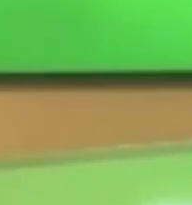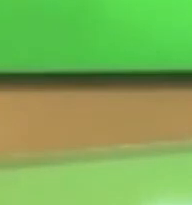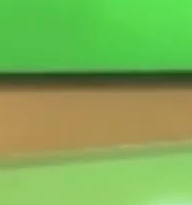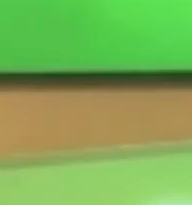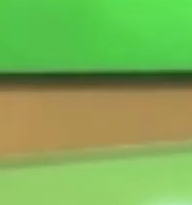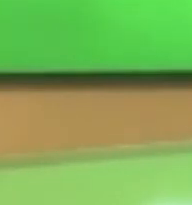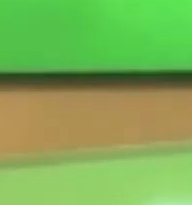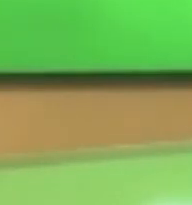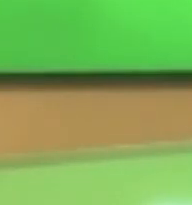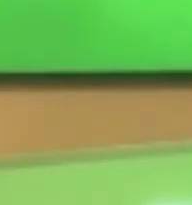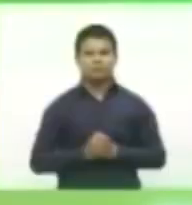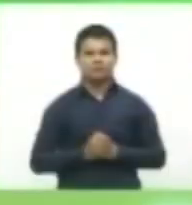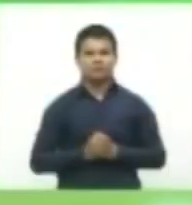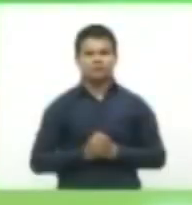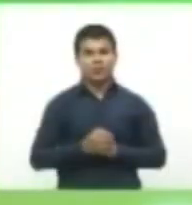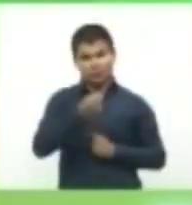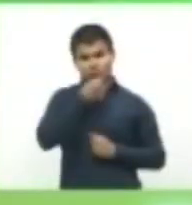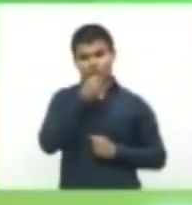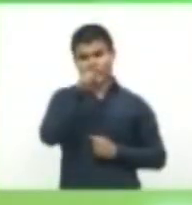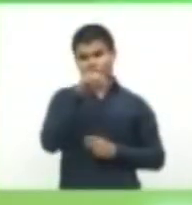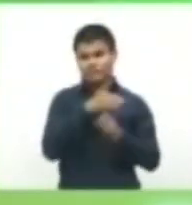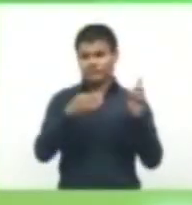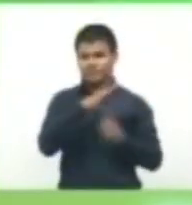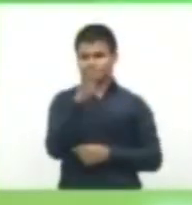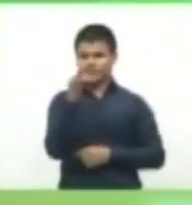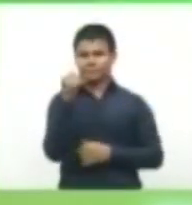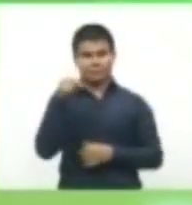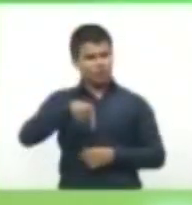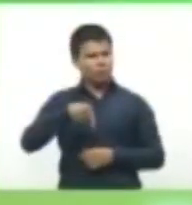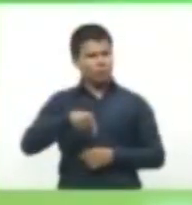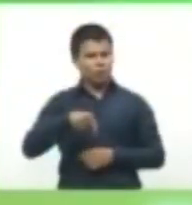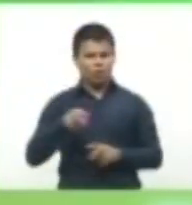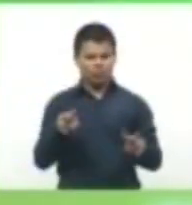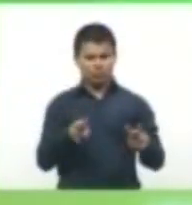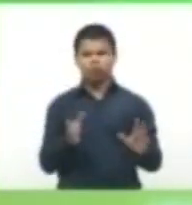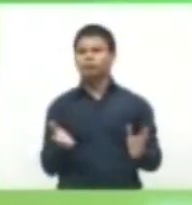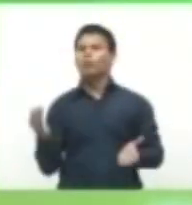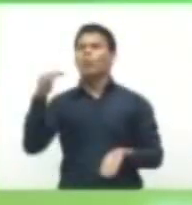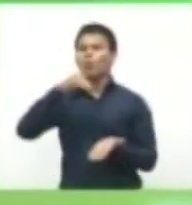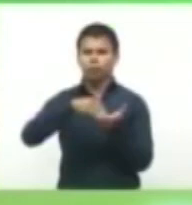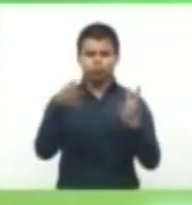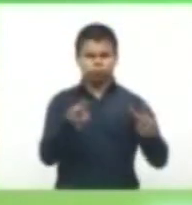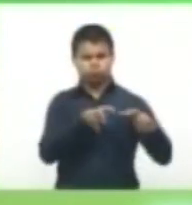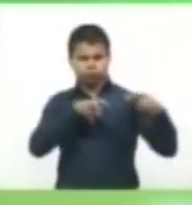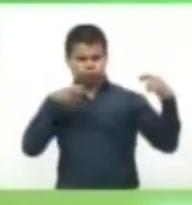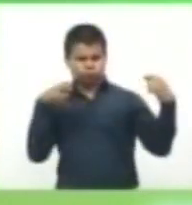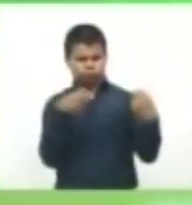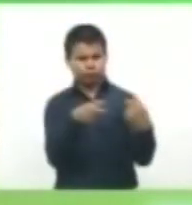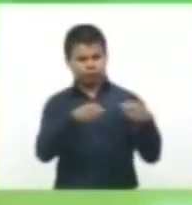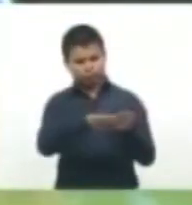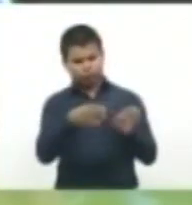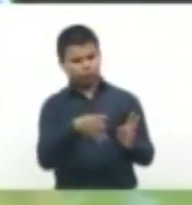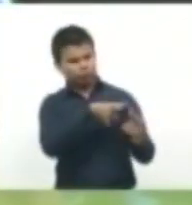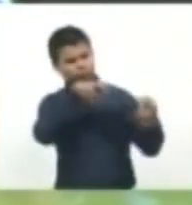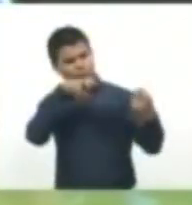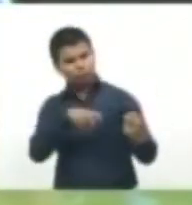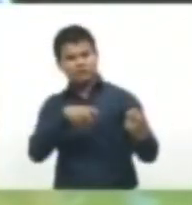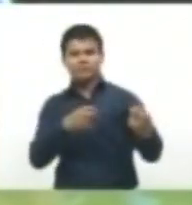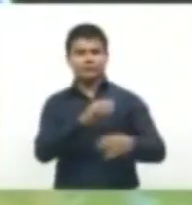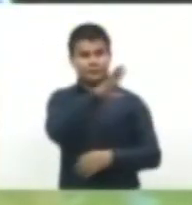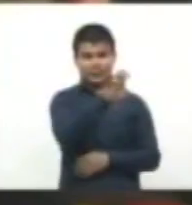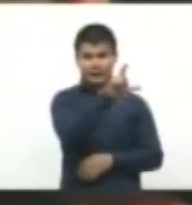Estas son las noticias de las 6:30 de Telecaribe y hoy se instaló la mesa de diálogo entre el ELN y el gobierno nacional. Aquí está el